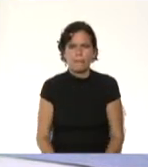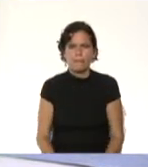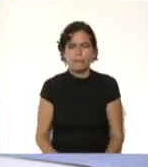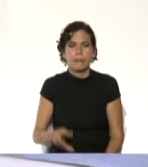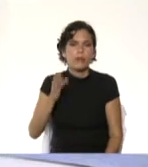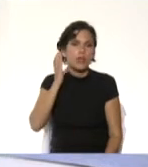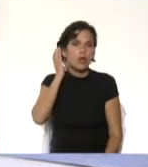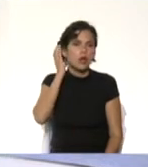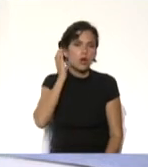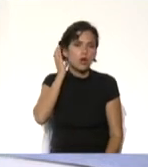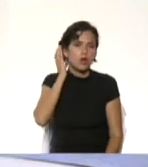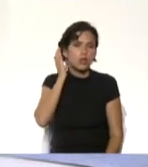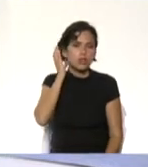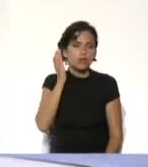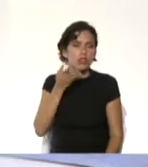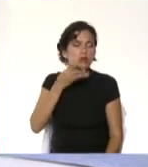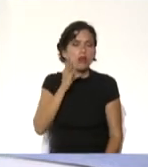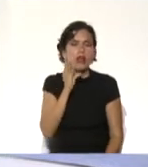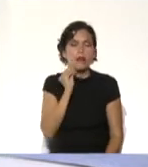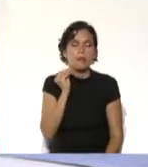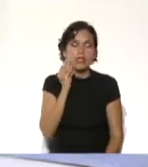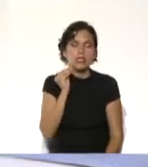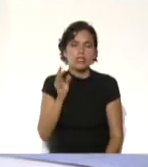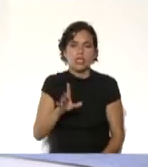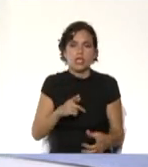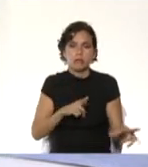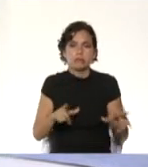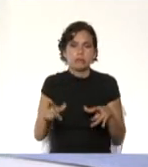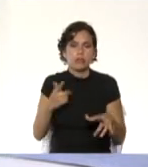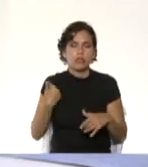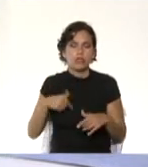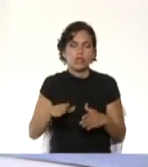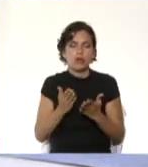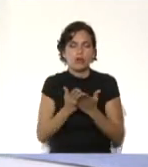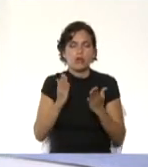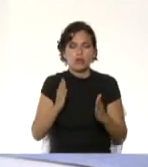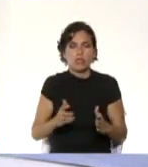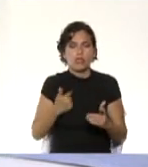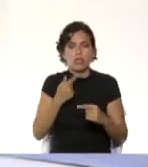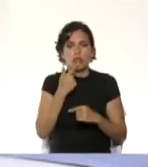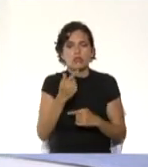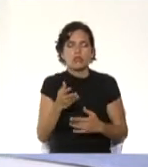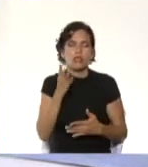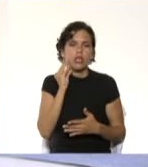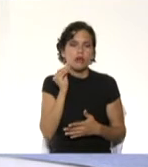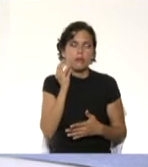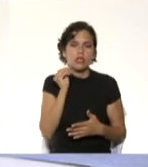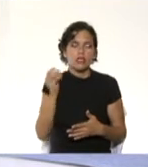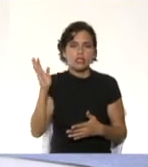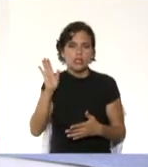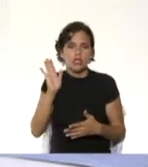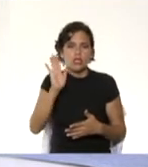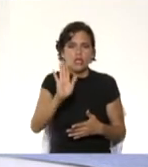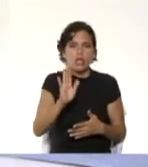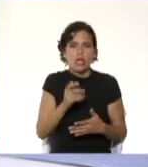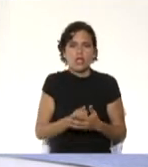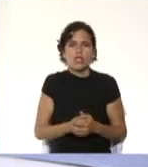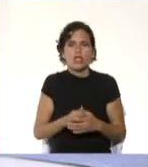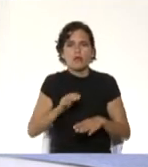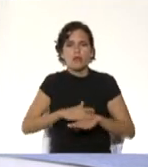las experiencias que ya tienen los estudiantes, es decir, qué experiencias traen, y por eso hacemos un